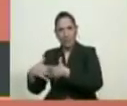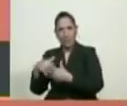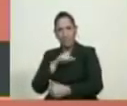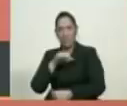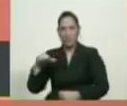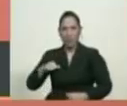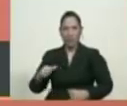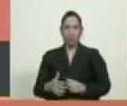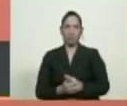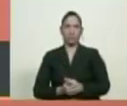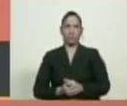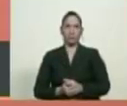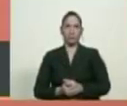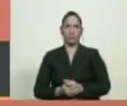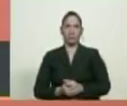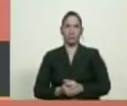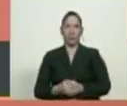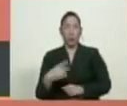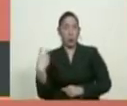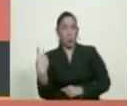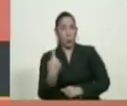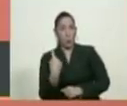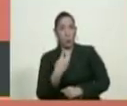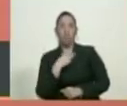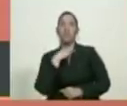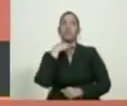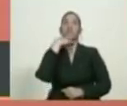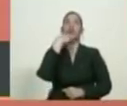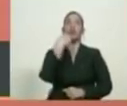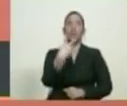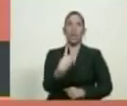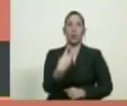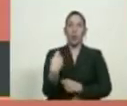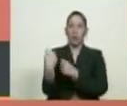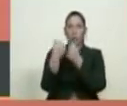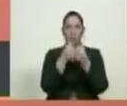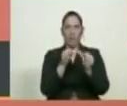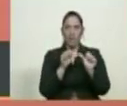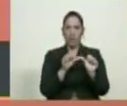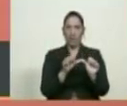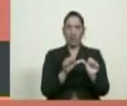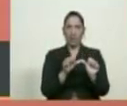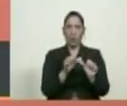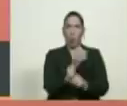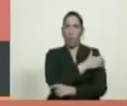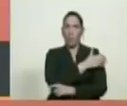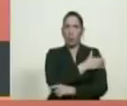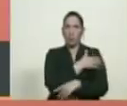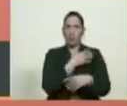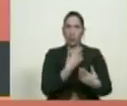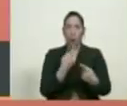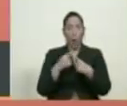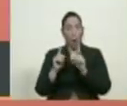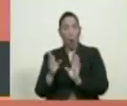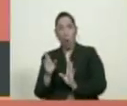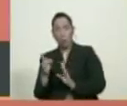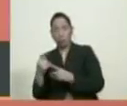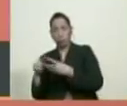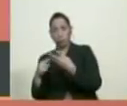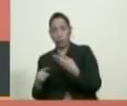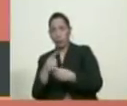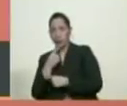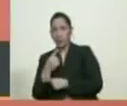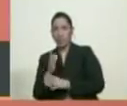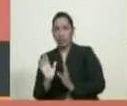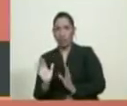Una cosa es lo que dice el único vocero de la economía que le queda a la derecha venezolana, y otra cosa es lo que están diciendo, o al menos lo que les